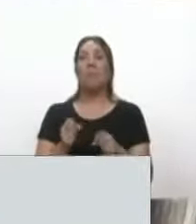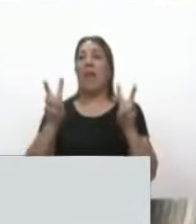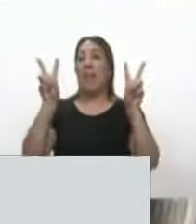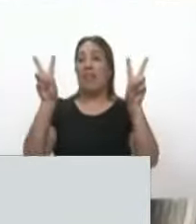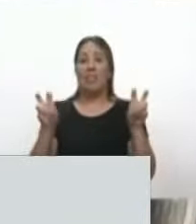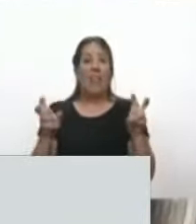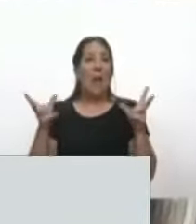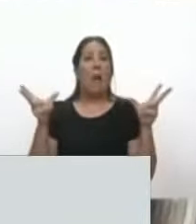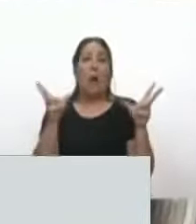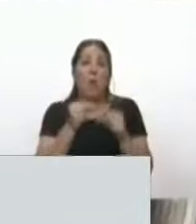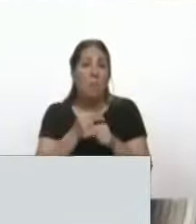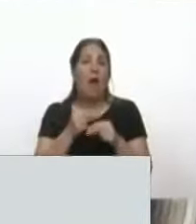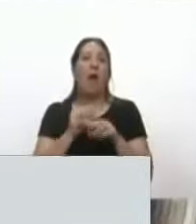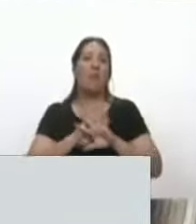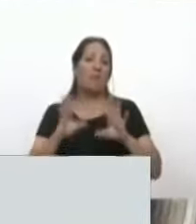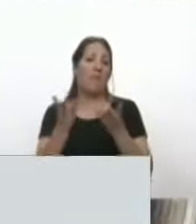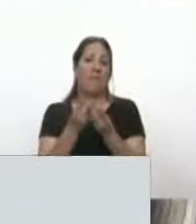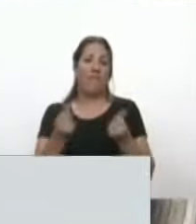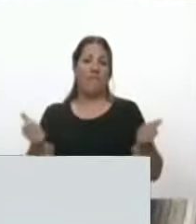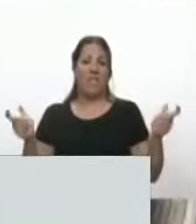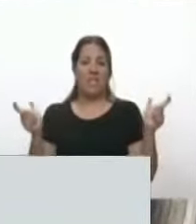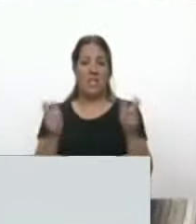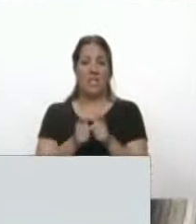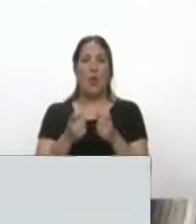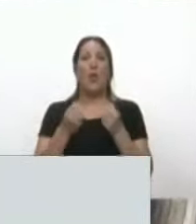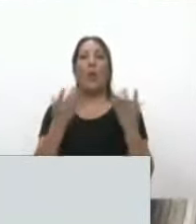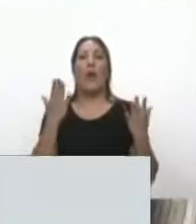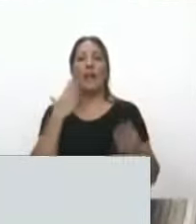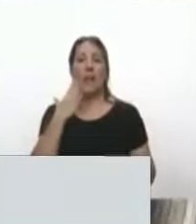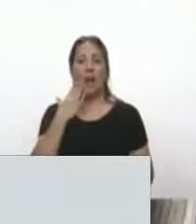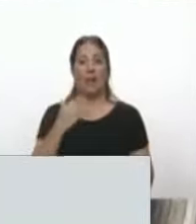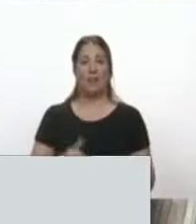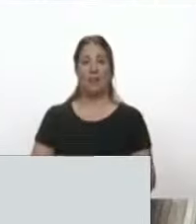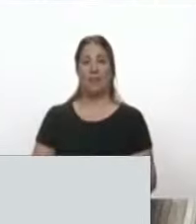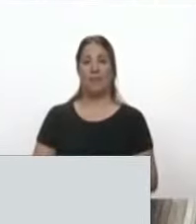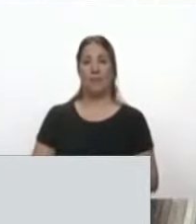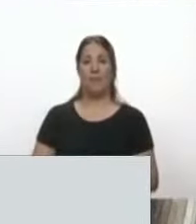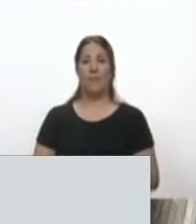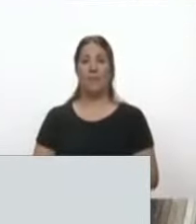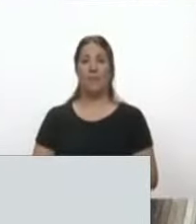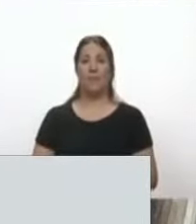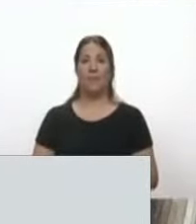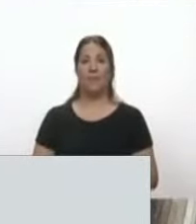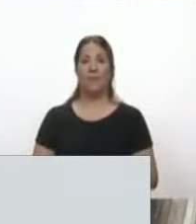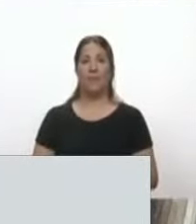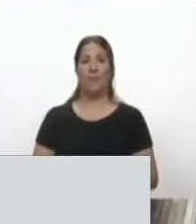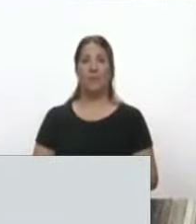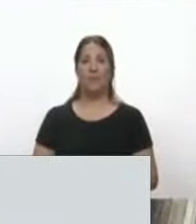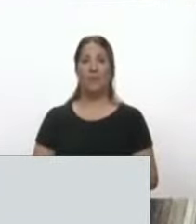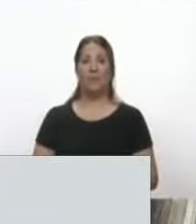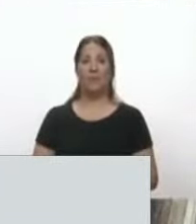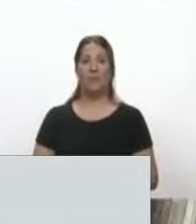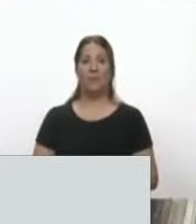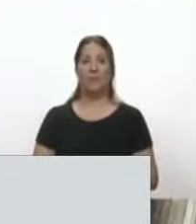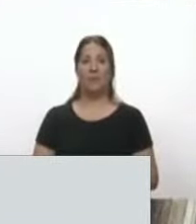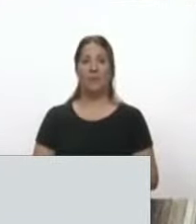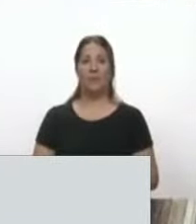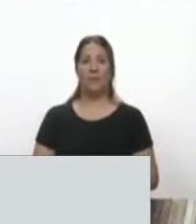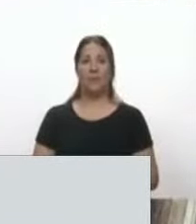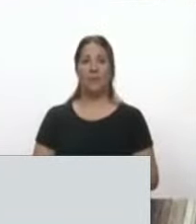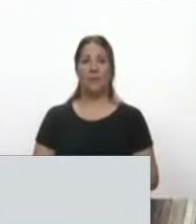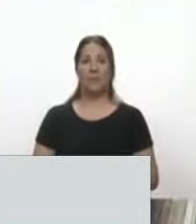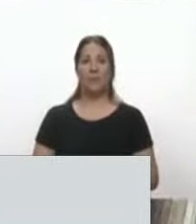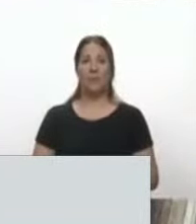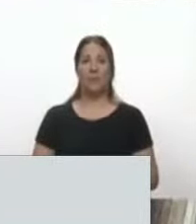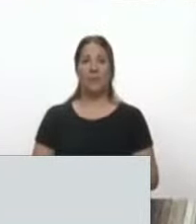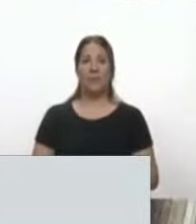sus dietas. Lo hicieron a mano alzada y sin debate, y los sueldos en mano pasarían a partir de junio próximo de